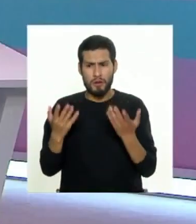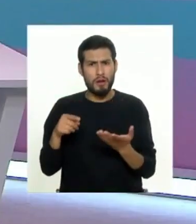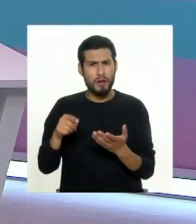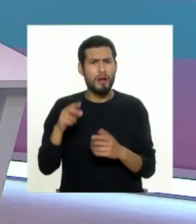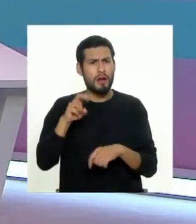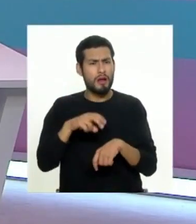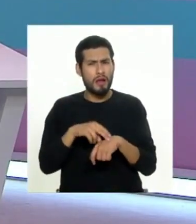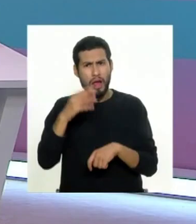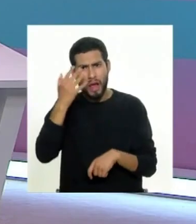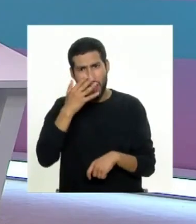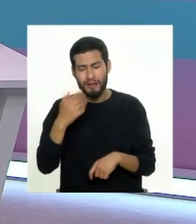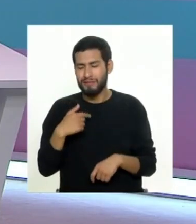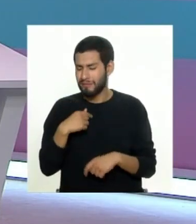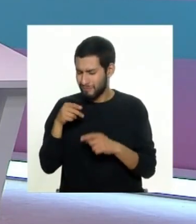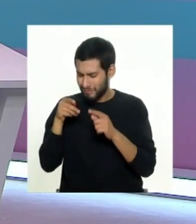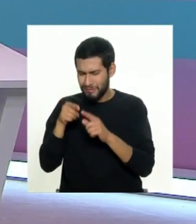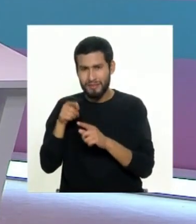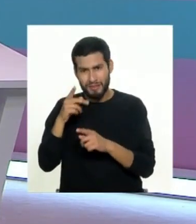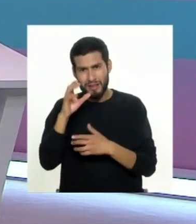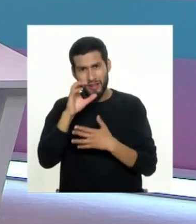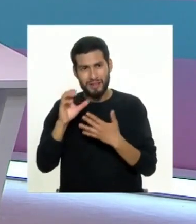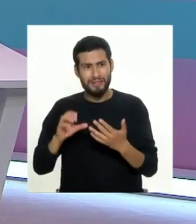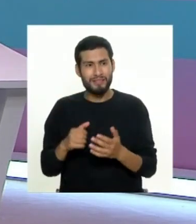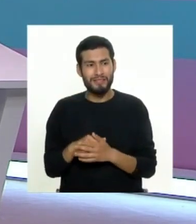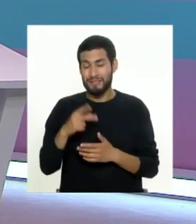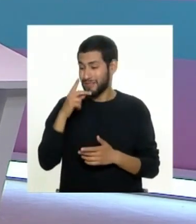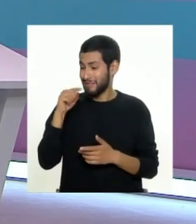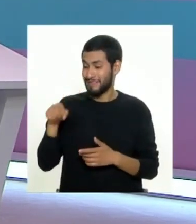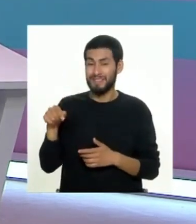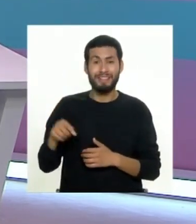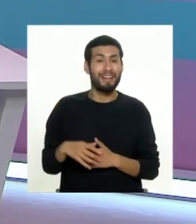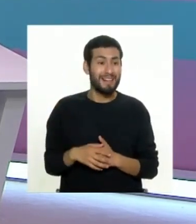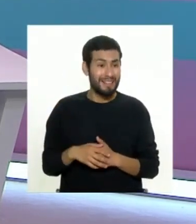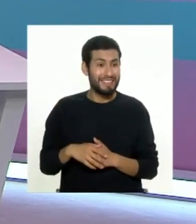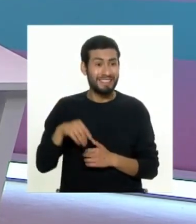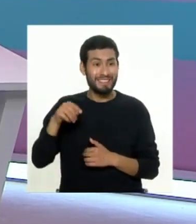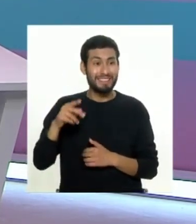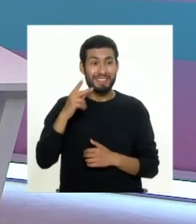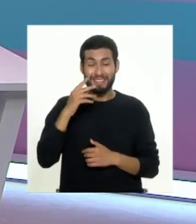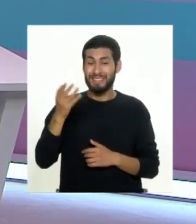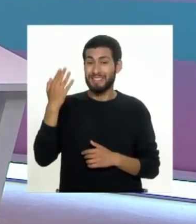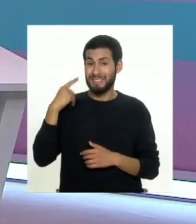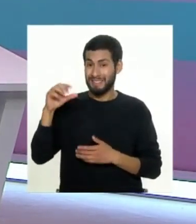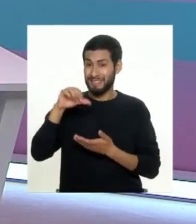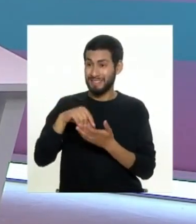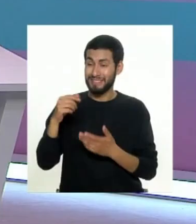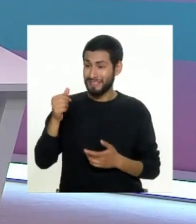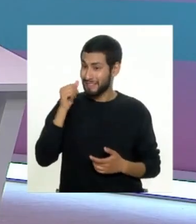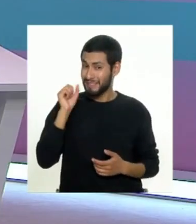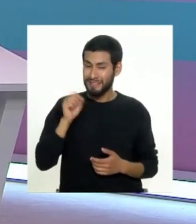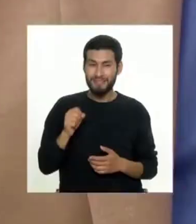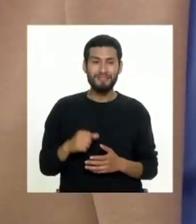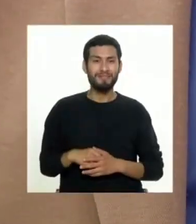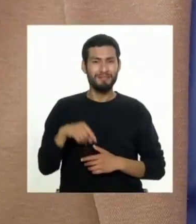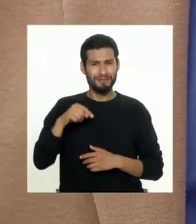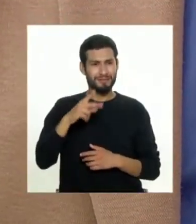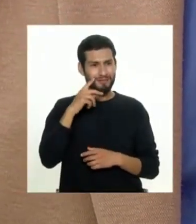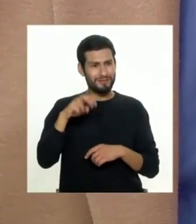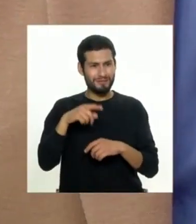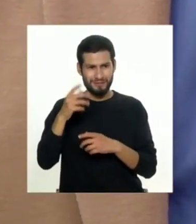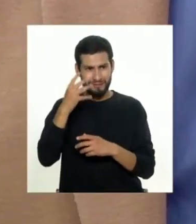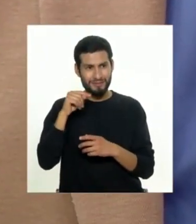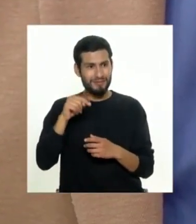papita negra. Yo quiero hablar sobre las características. Mire, doctor, esa papita de ahí. Esta de aquí, ¿no? Esa sí, te vimos nosotros en el parque de la exposición ahí, sí, viendo esa papita